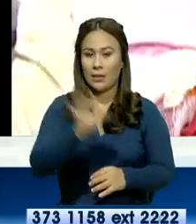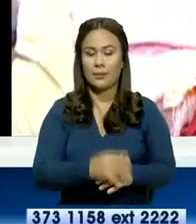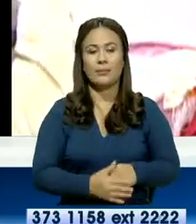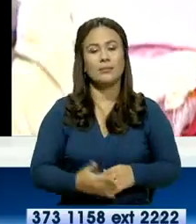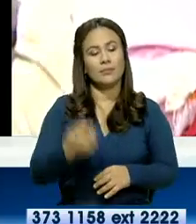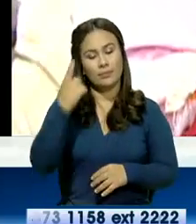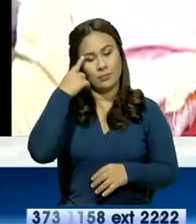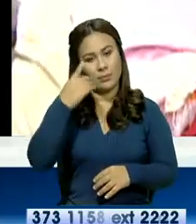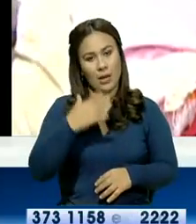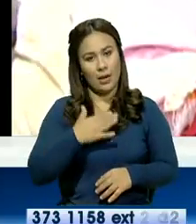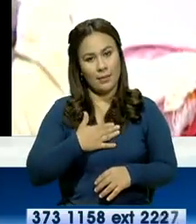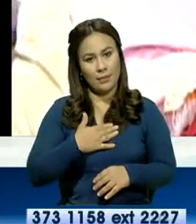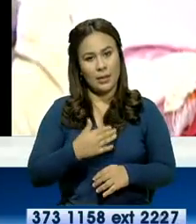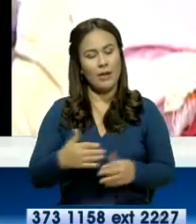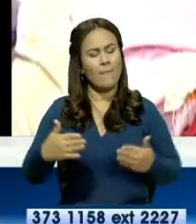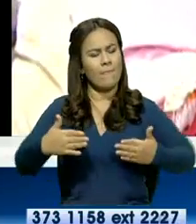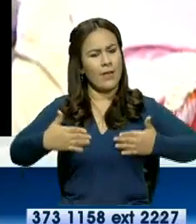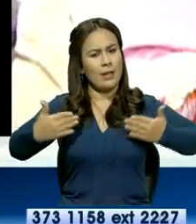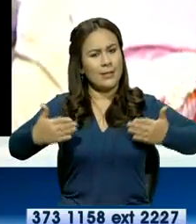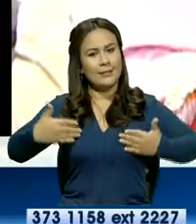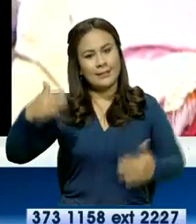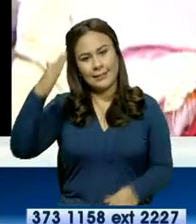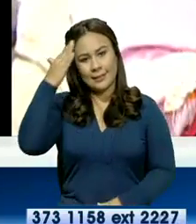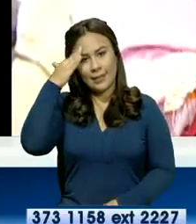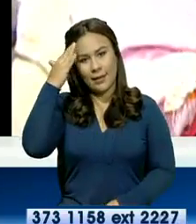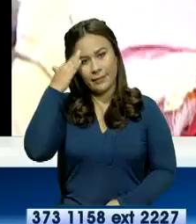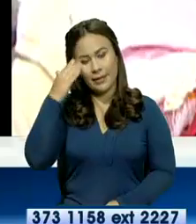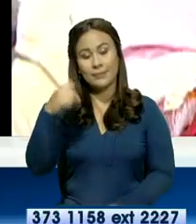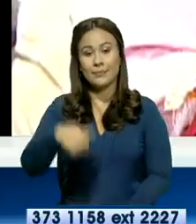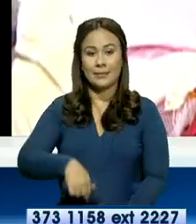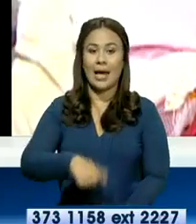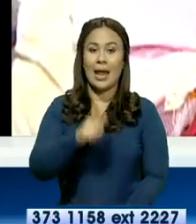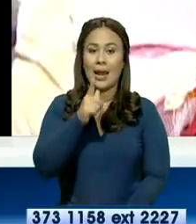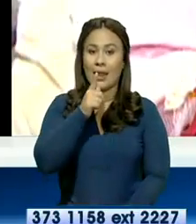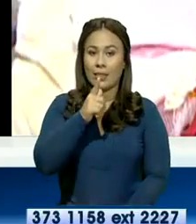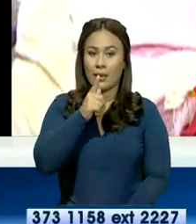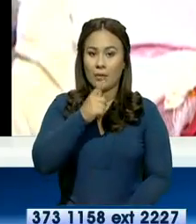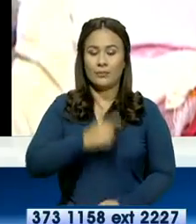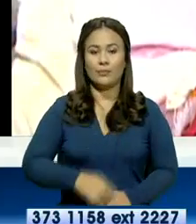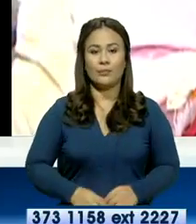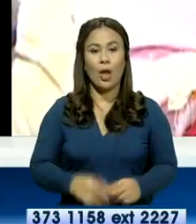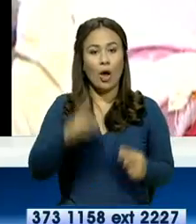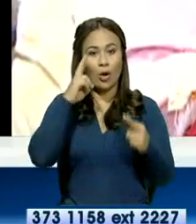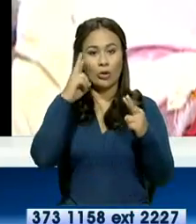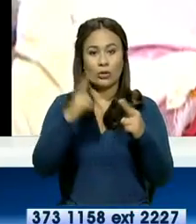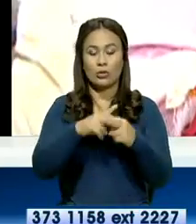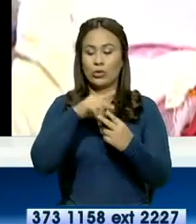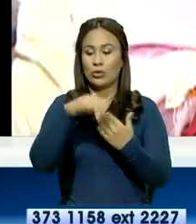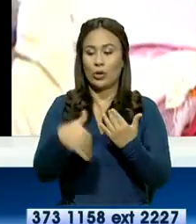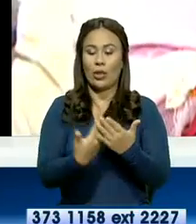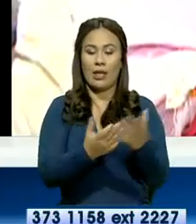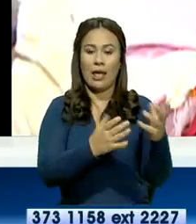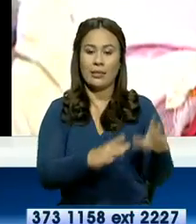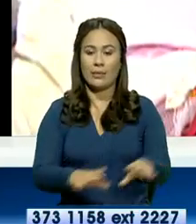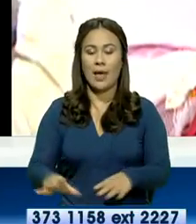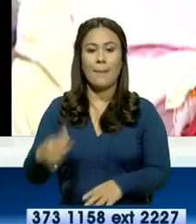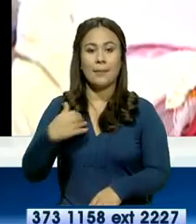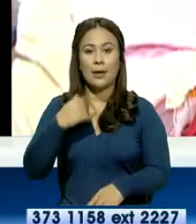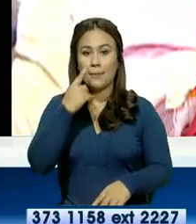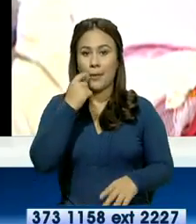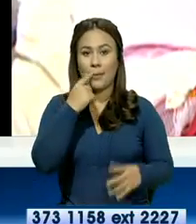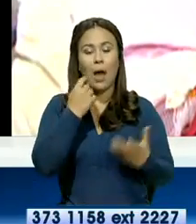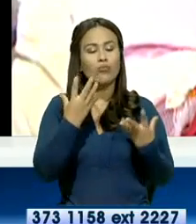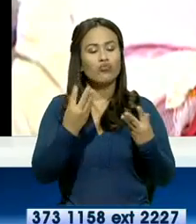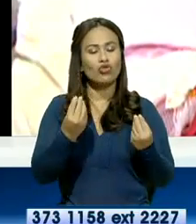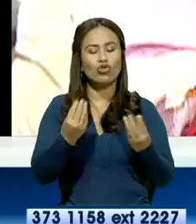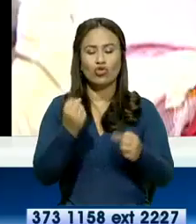realmente para mí es un orgullo saber que la ciudad de La Tacunga reconoce toda la actividad que mi padre ha hecho